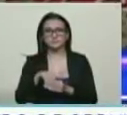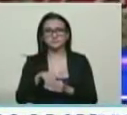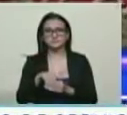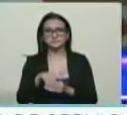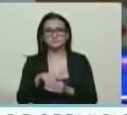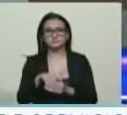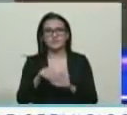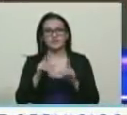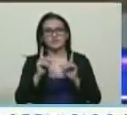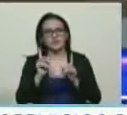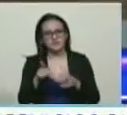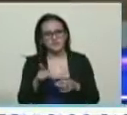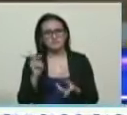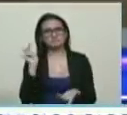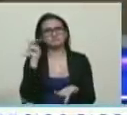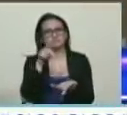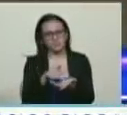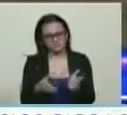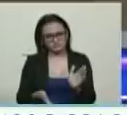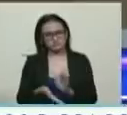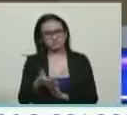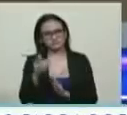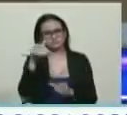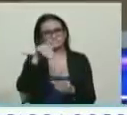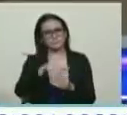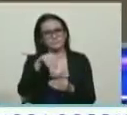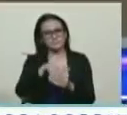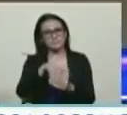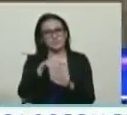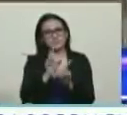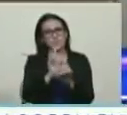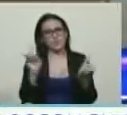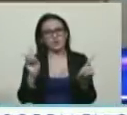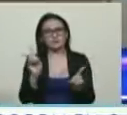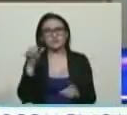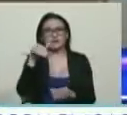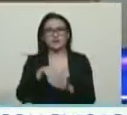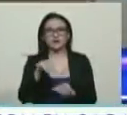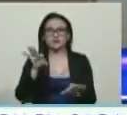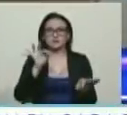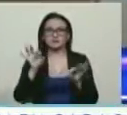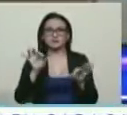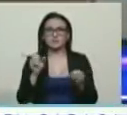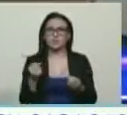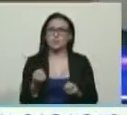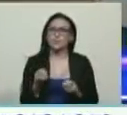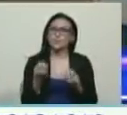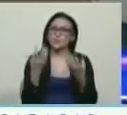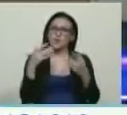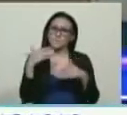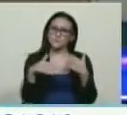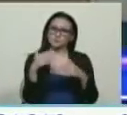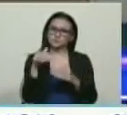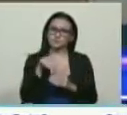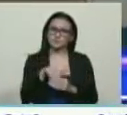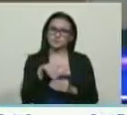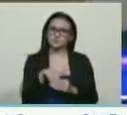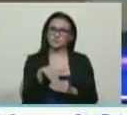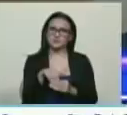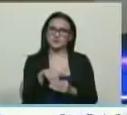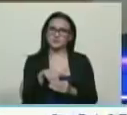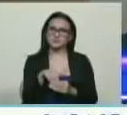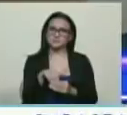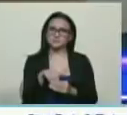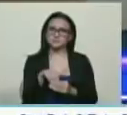a expresarse libremente, democráticamente. Cuarto proceso electoral, desde